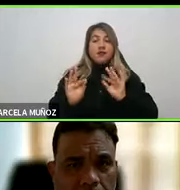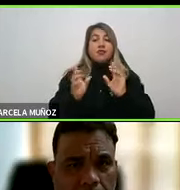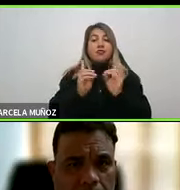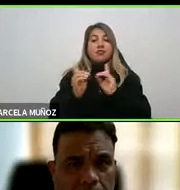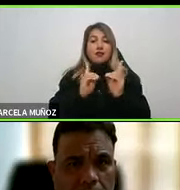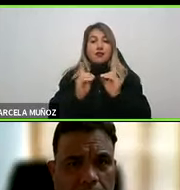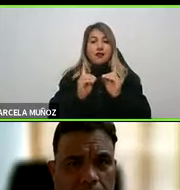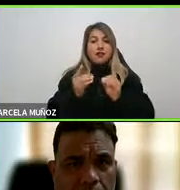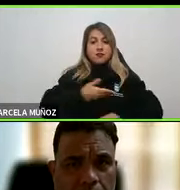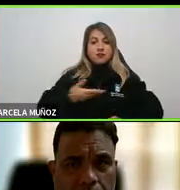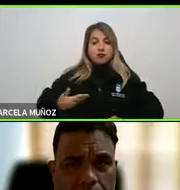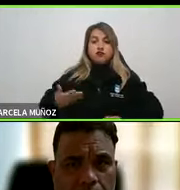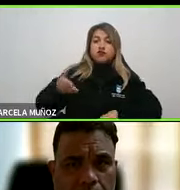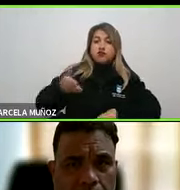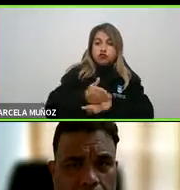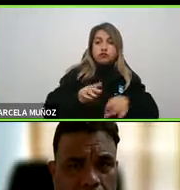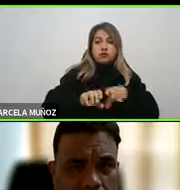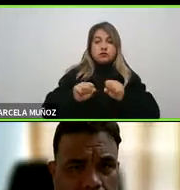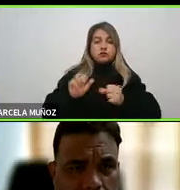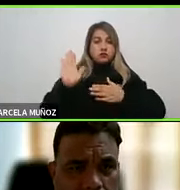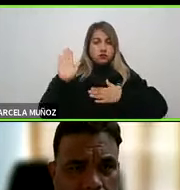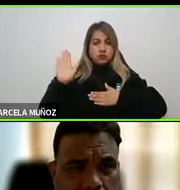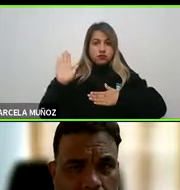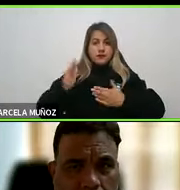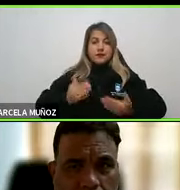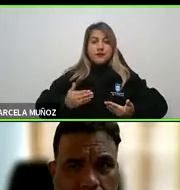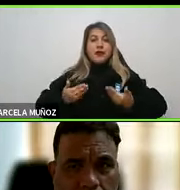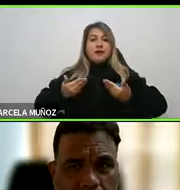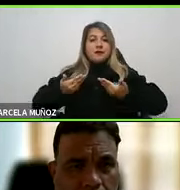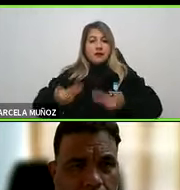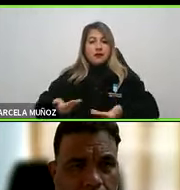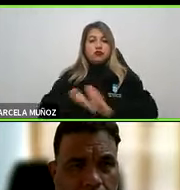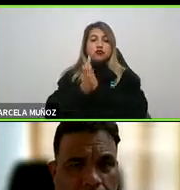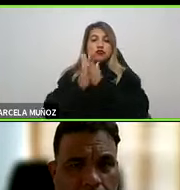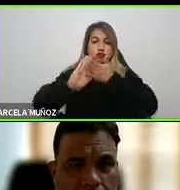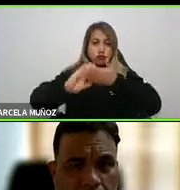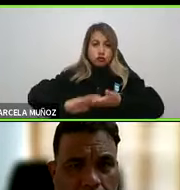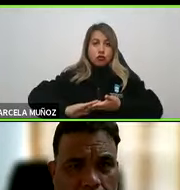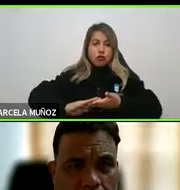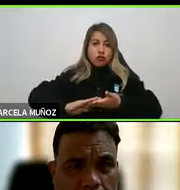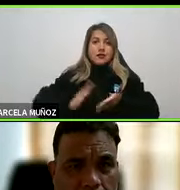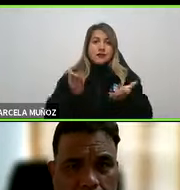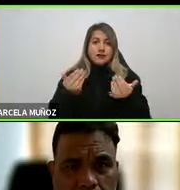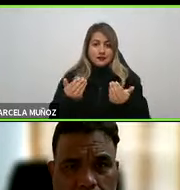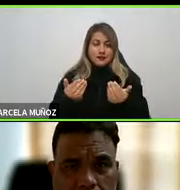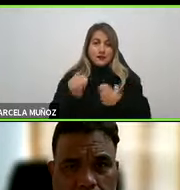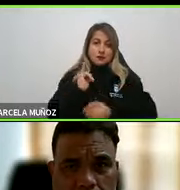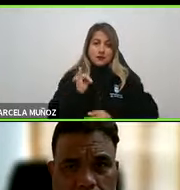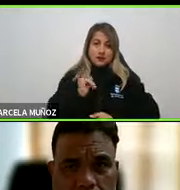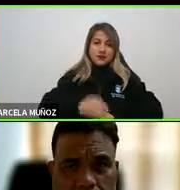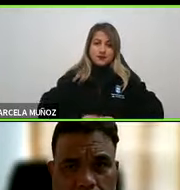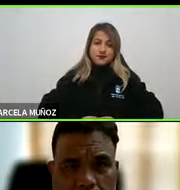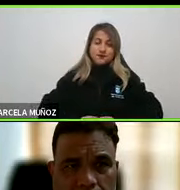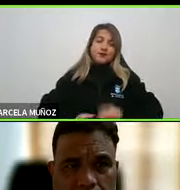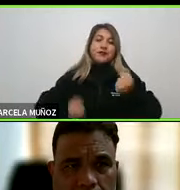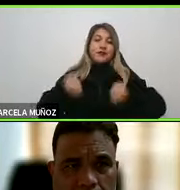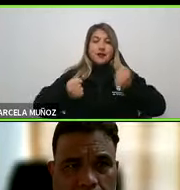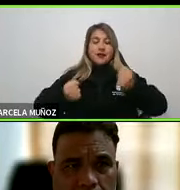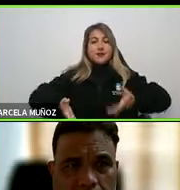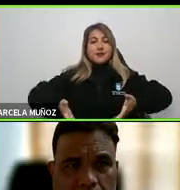también, se comprometieron a entregarnos todo lo que nosotros necesitemos con camiones